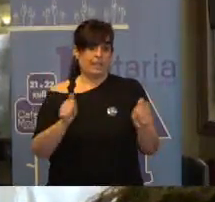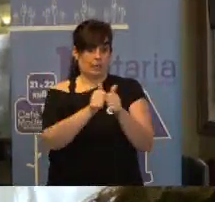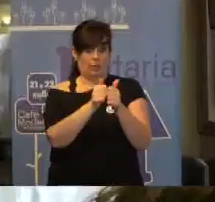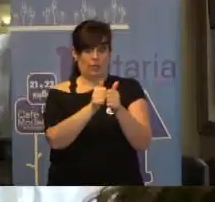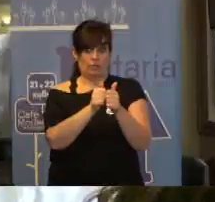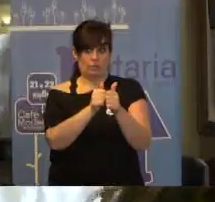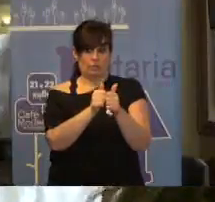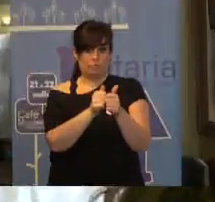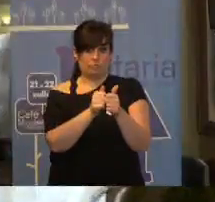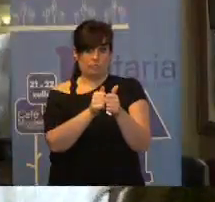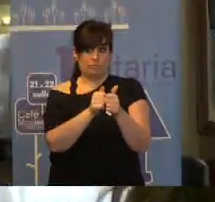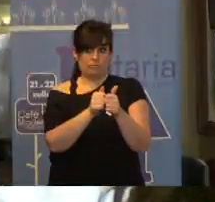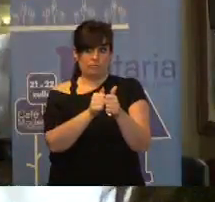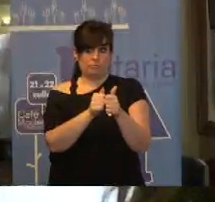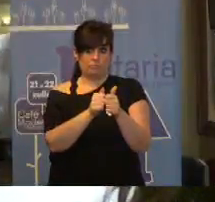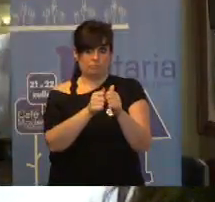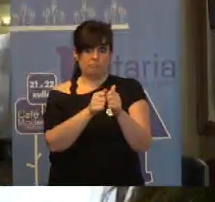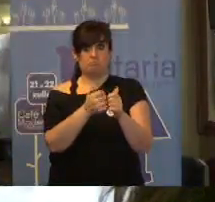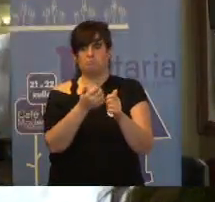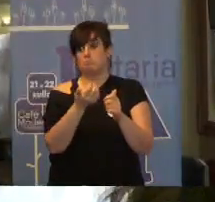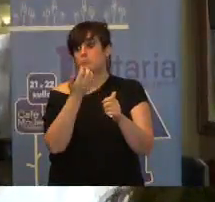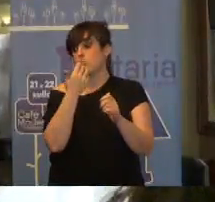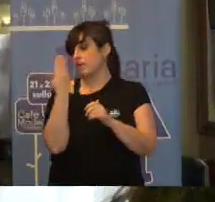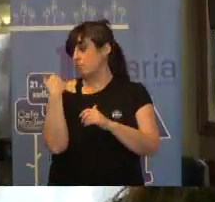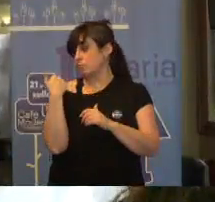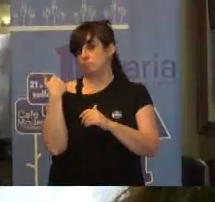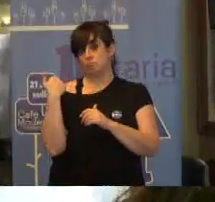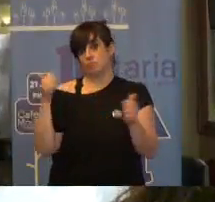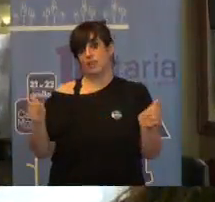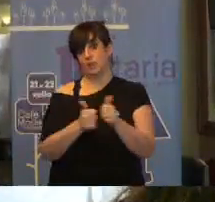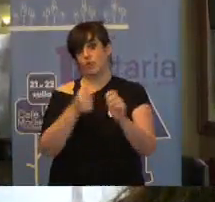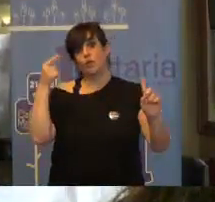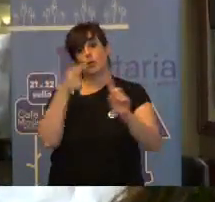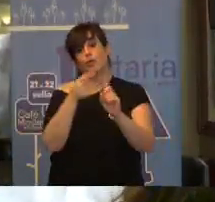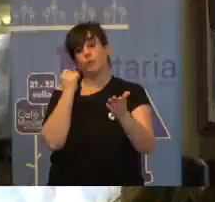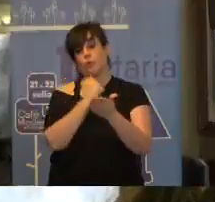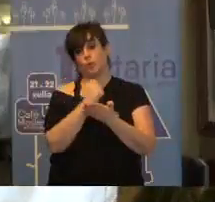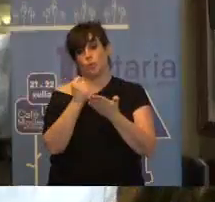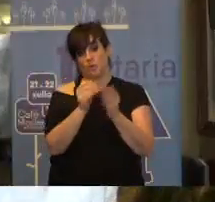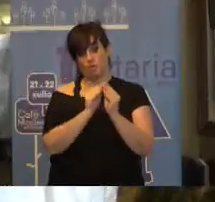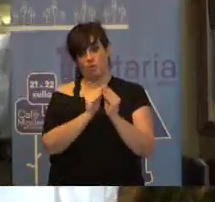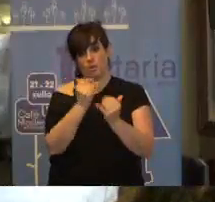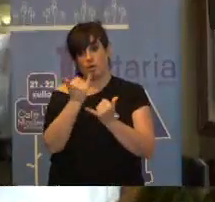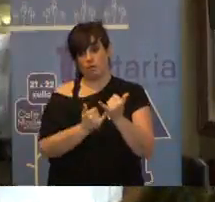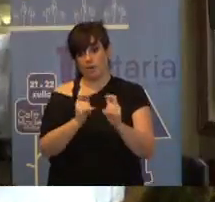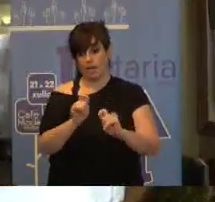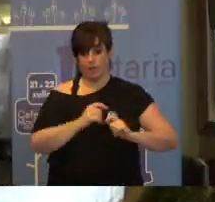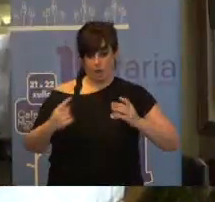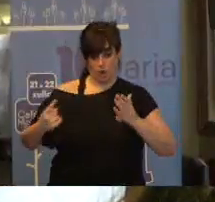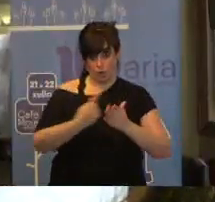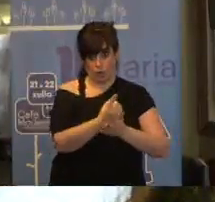para o documento sobre municipalismo, que marcaba un pouco a ruta sobre esas